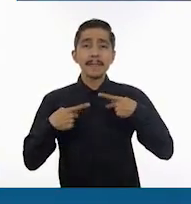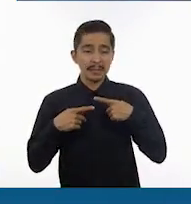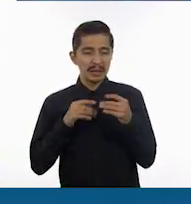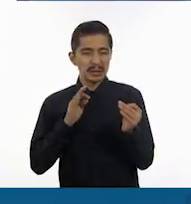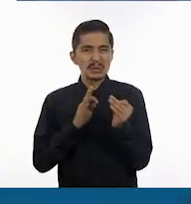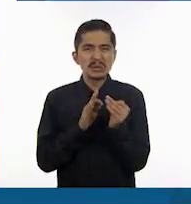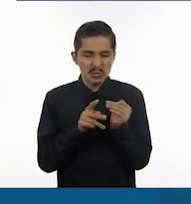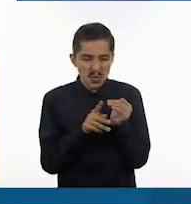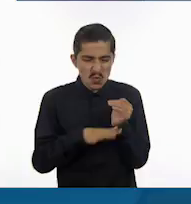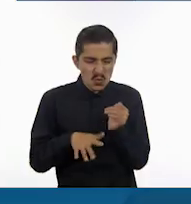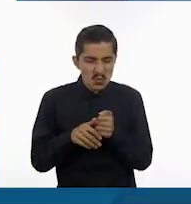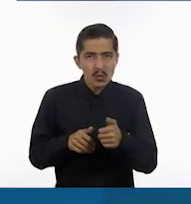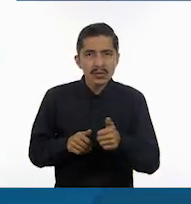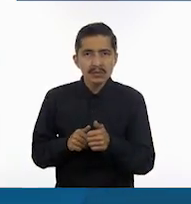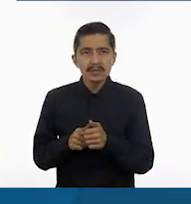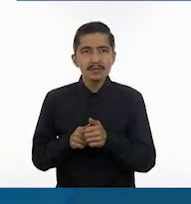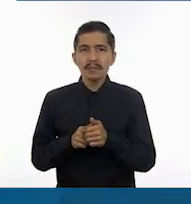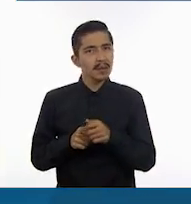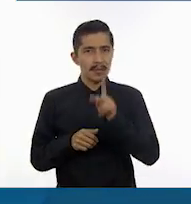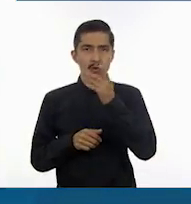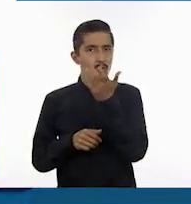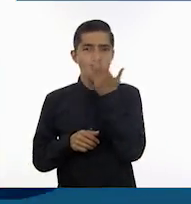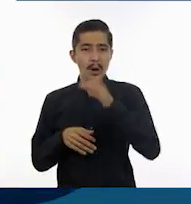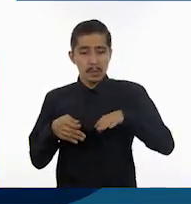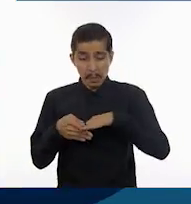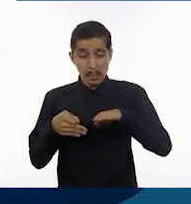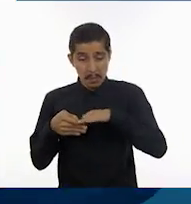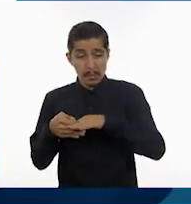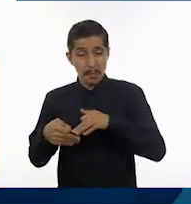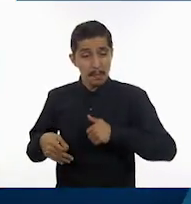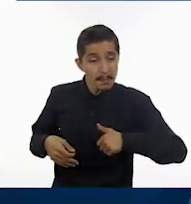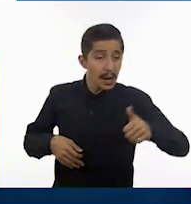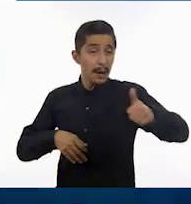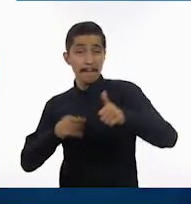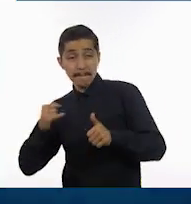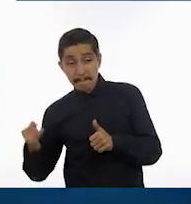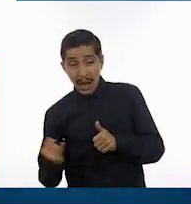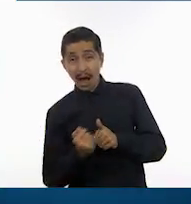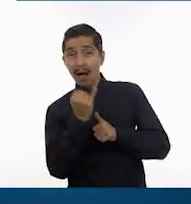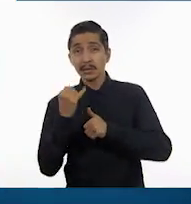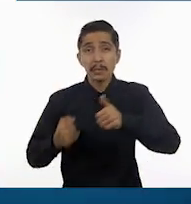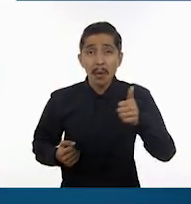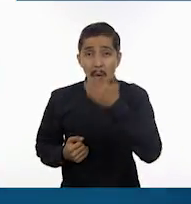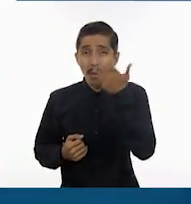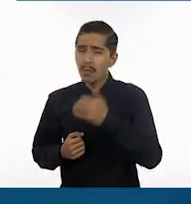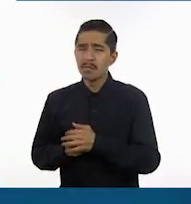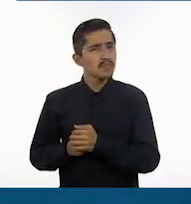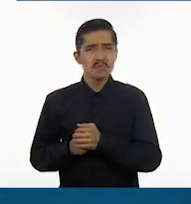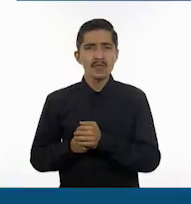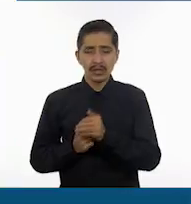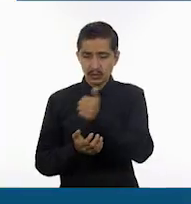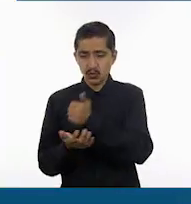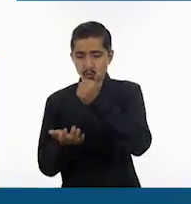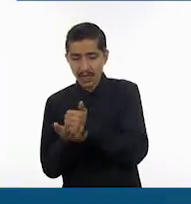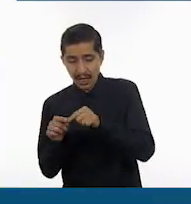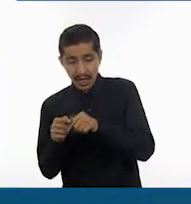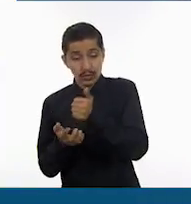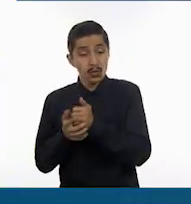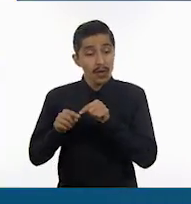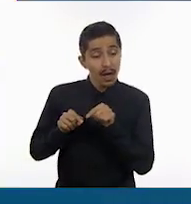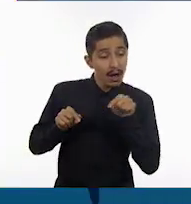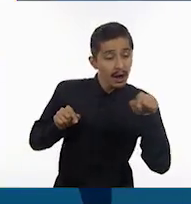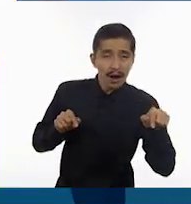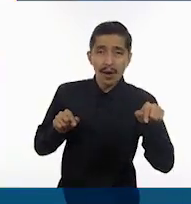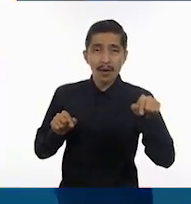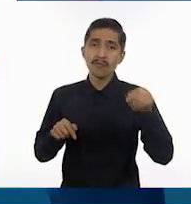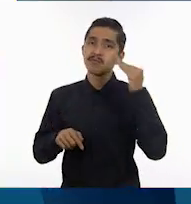cercanas, pero no era común que se trasladaran con frecuencia a lugares distantes. Los viajes entre una ciudad a otra podían